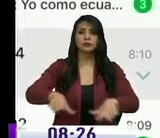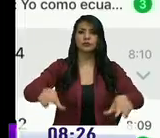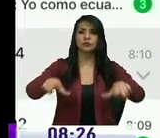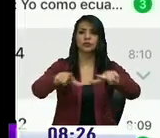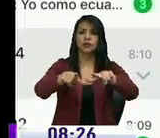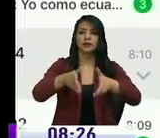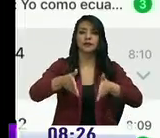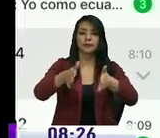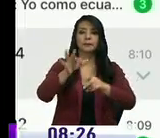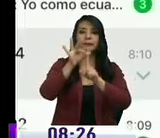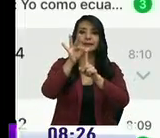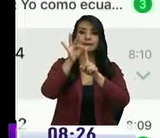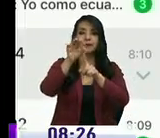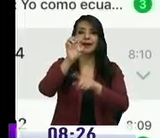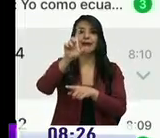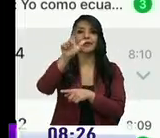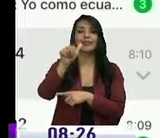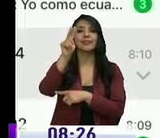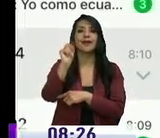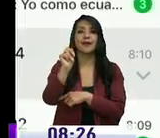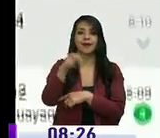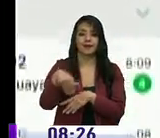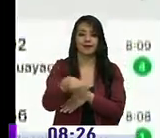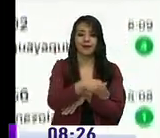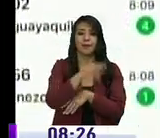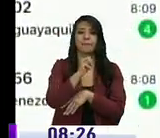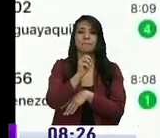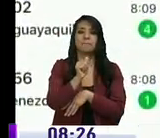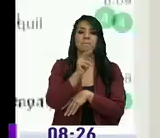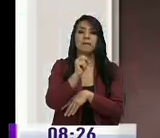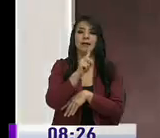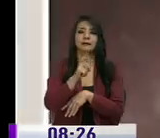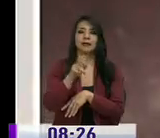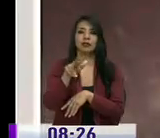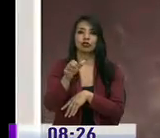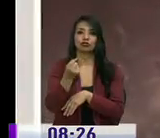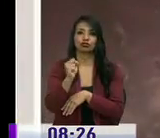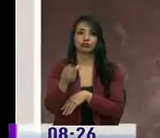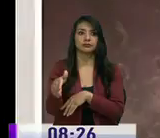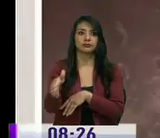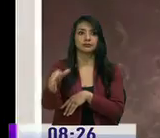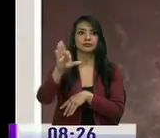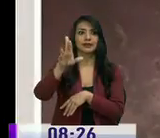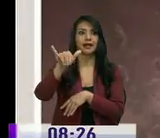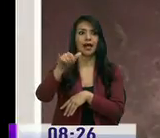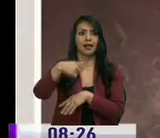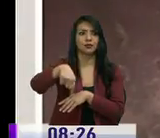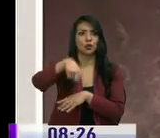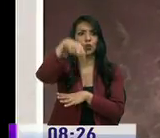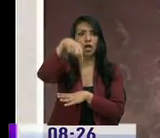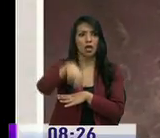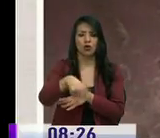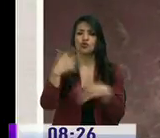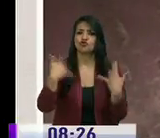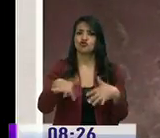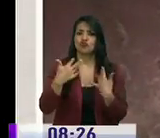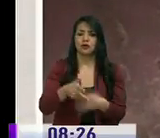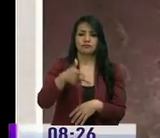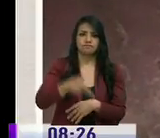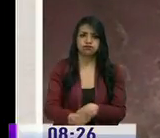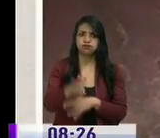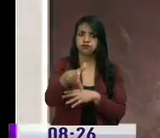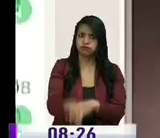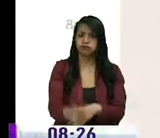la calle principal, en el Edén, calles de los Manzanos y los Trigales. Vean este hueco. Cáigase usted en este hueco. Complicado,